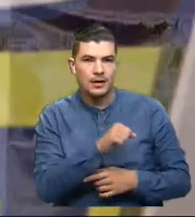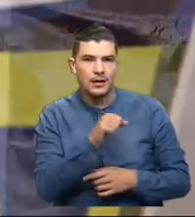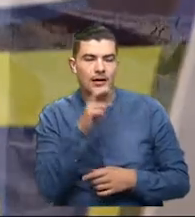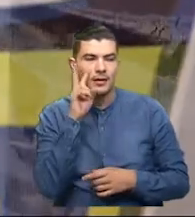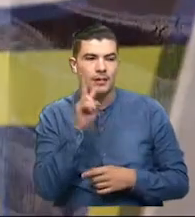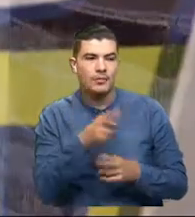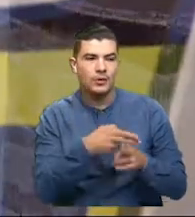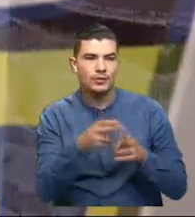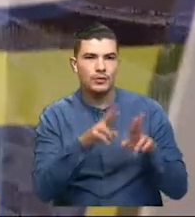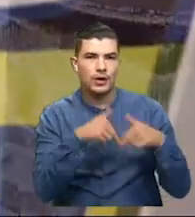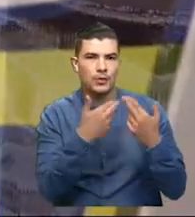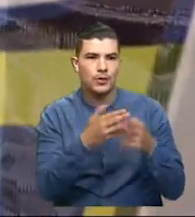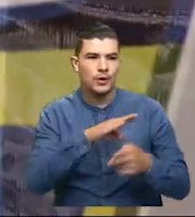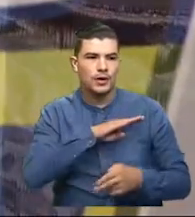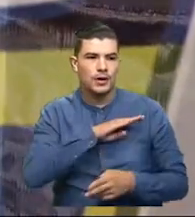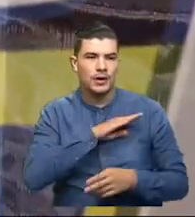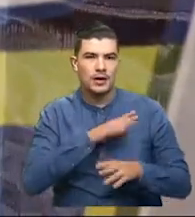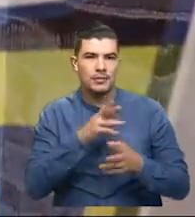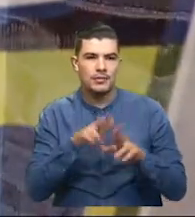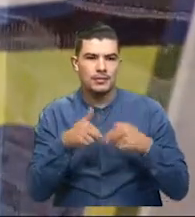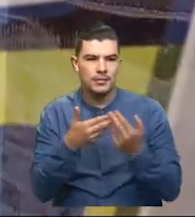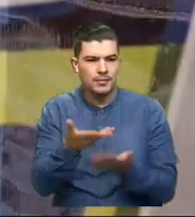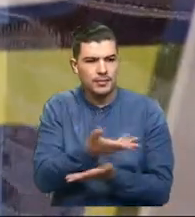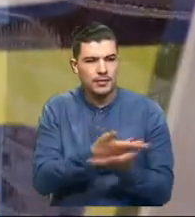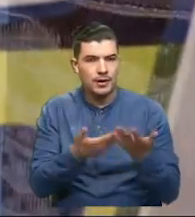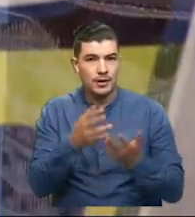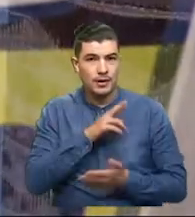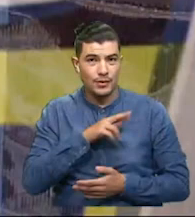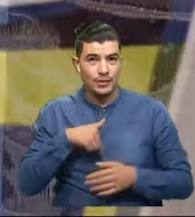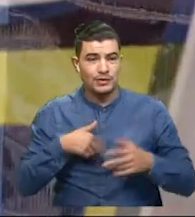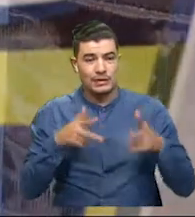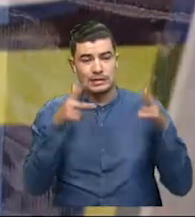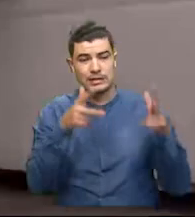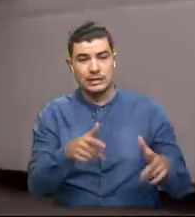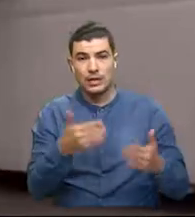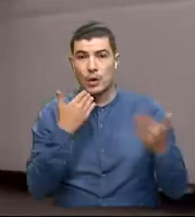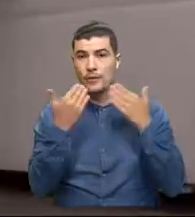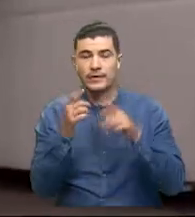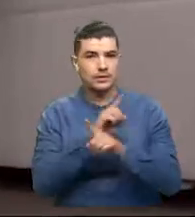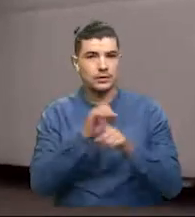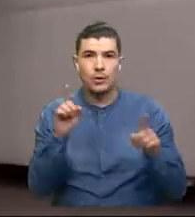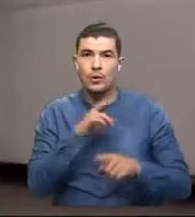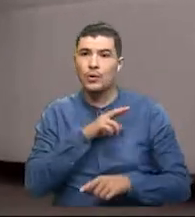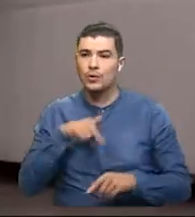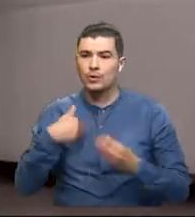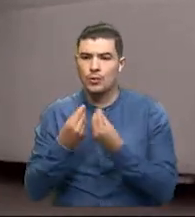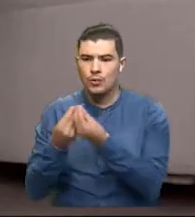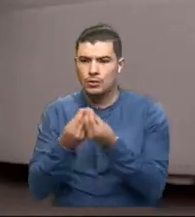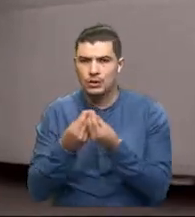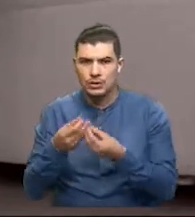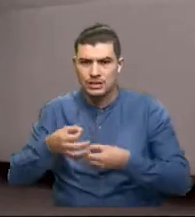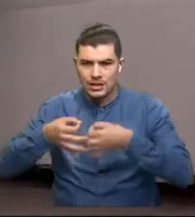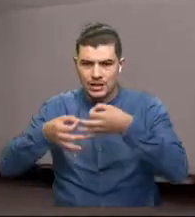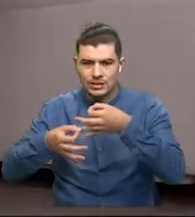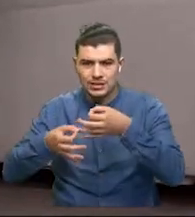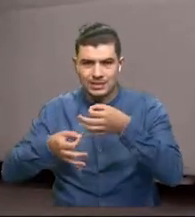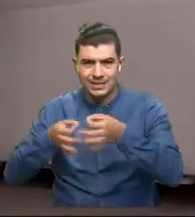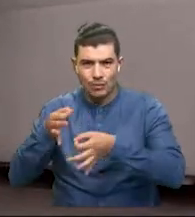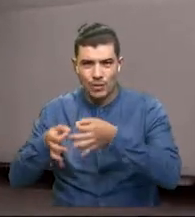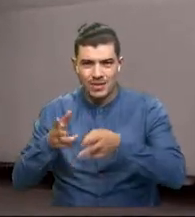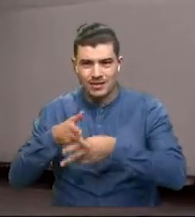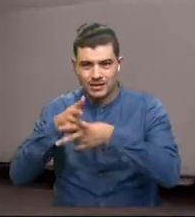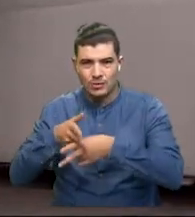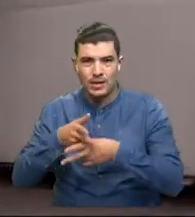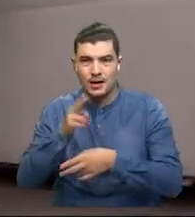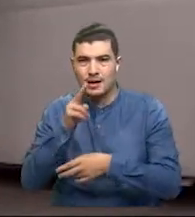seguro, no descansamos, no nos confiamos, y vamos a desarrollar un consejo de seguridad regional con los alcaldes de la provincia,